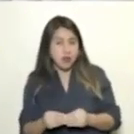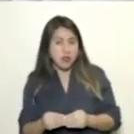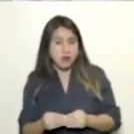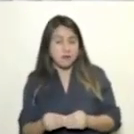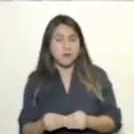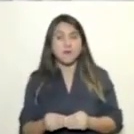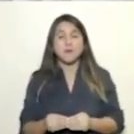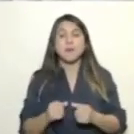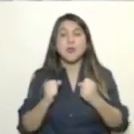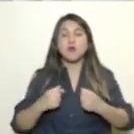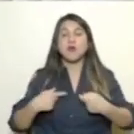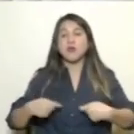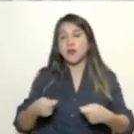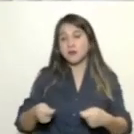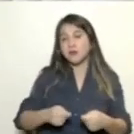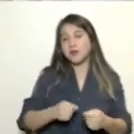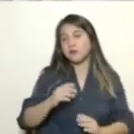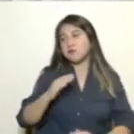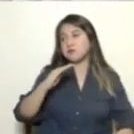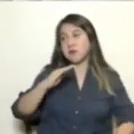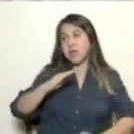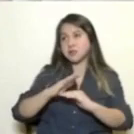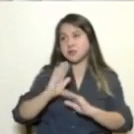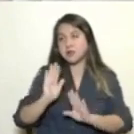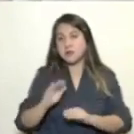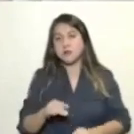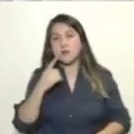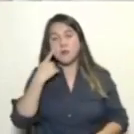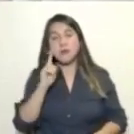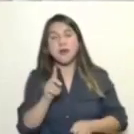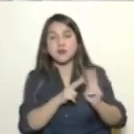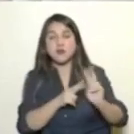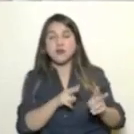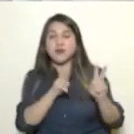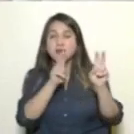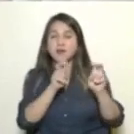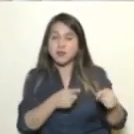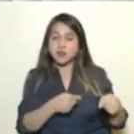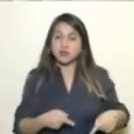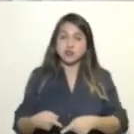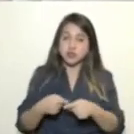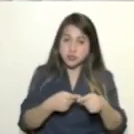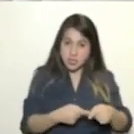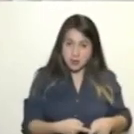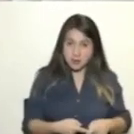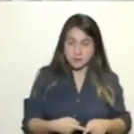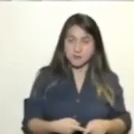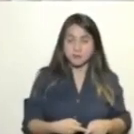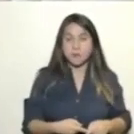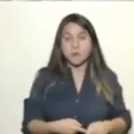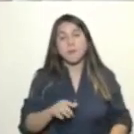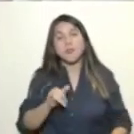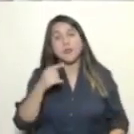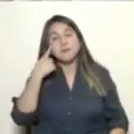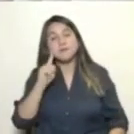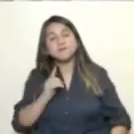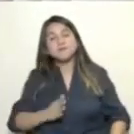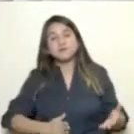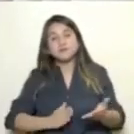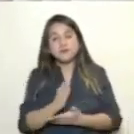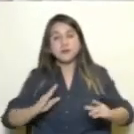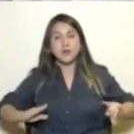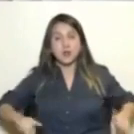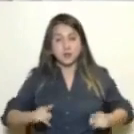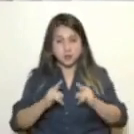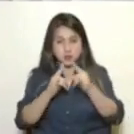Y eso que puede gastar hasta se va a hacer para resolver el tema social y para iniciar la